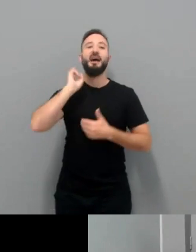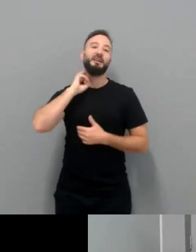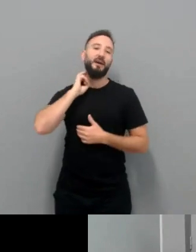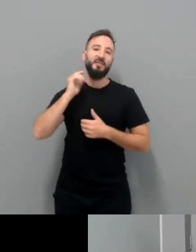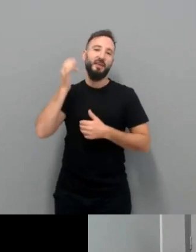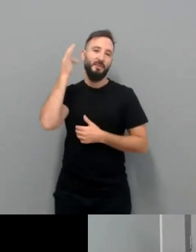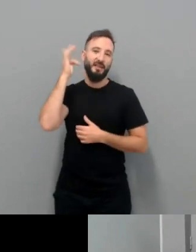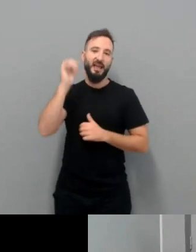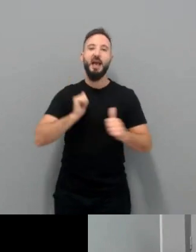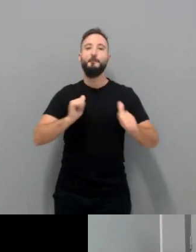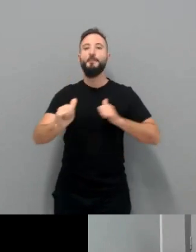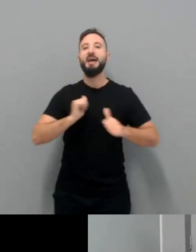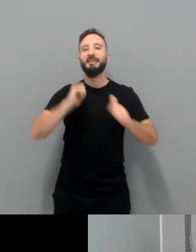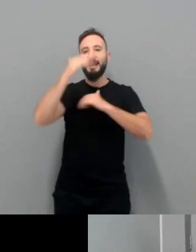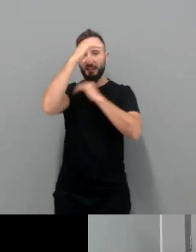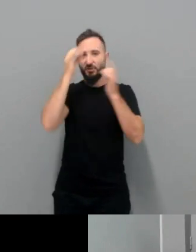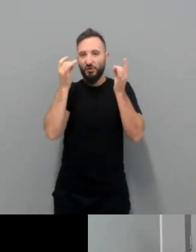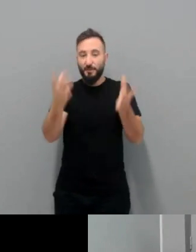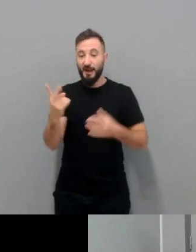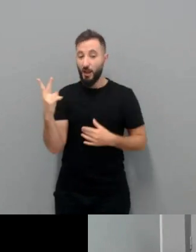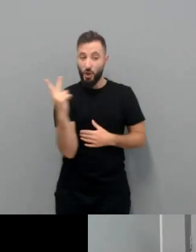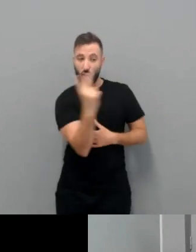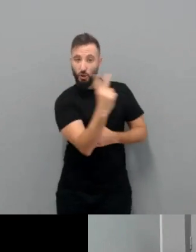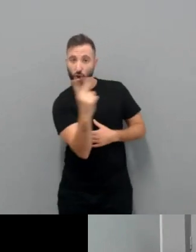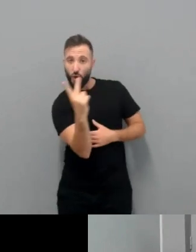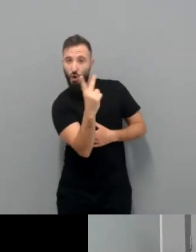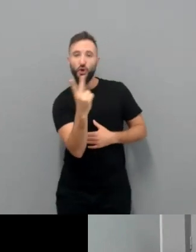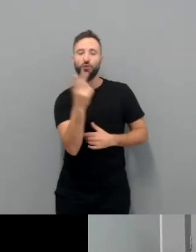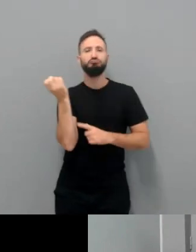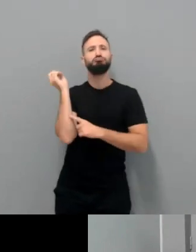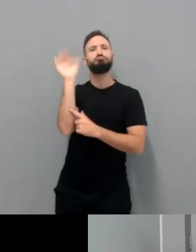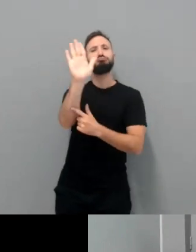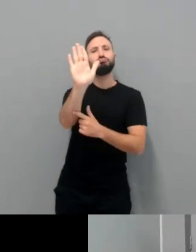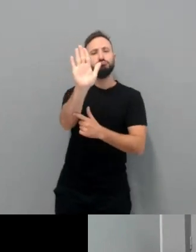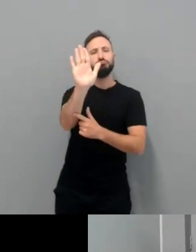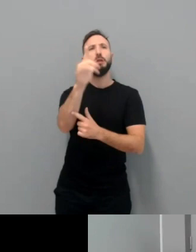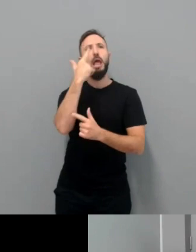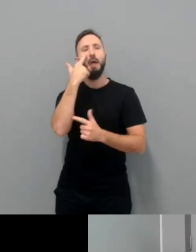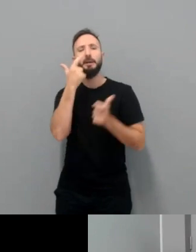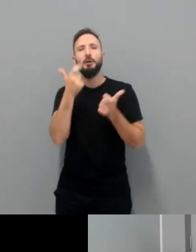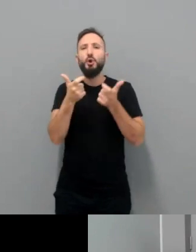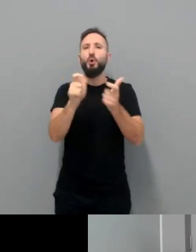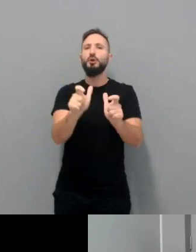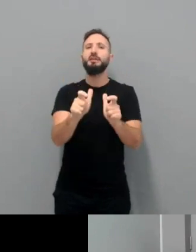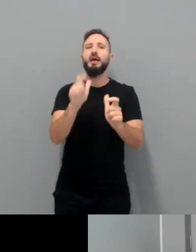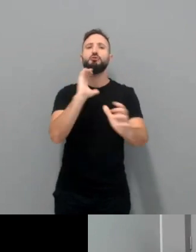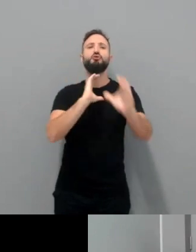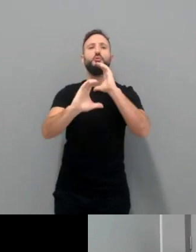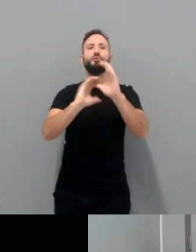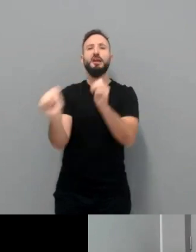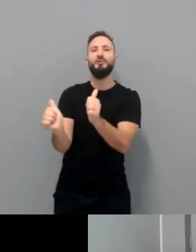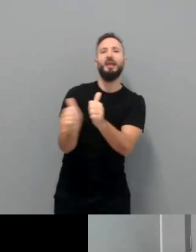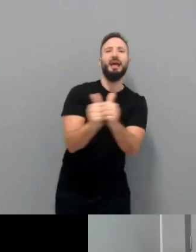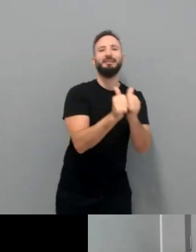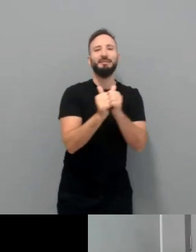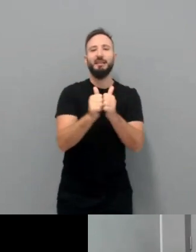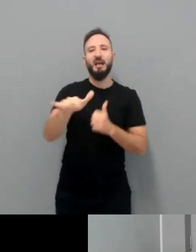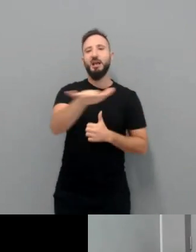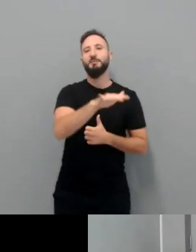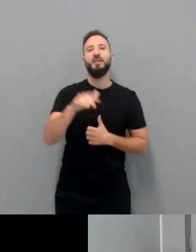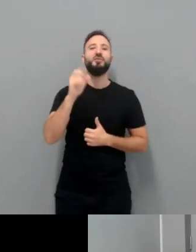atención temprana. Nos van a exponer un poco qué es la unidad de comunicación asistida de Aspace Vizcaya